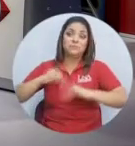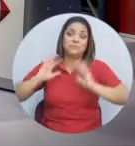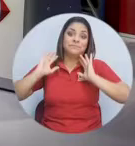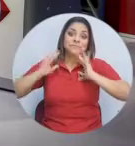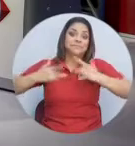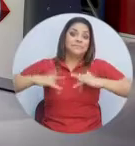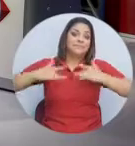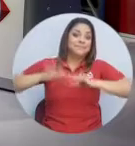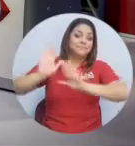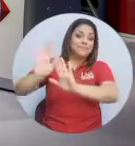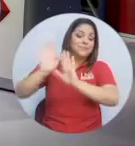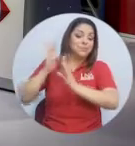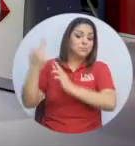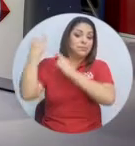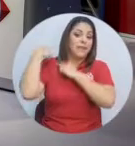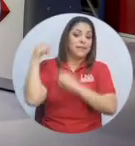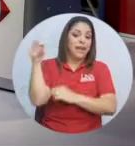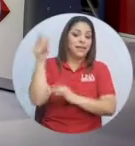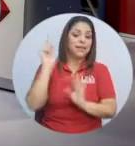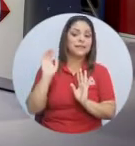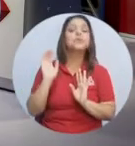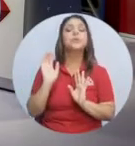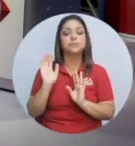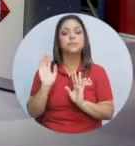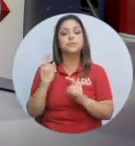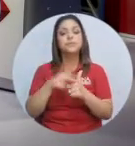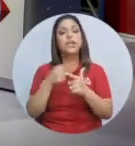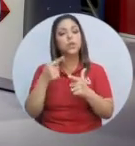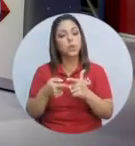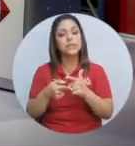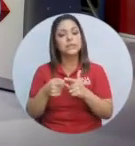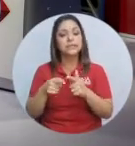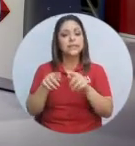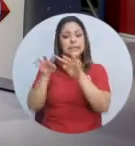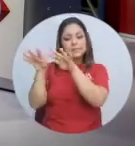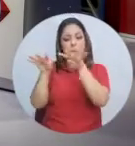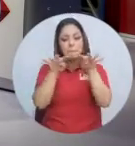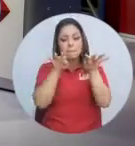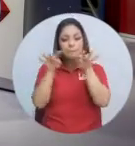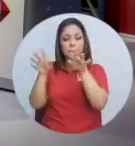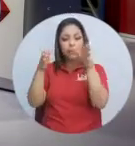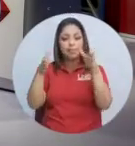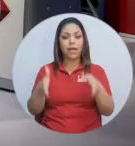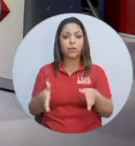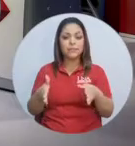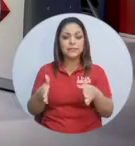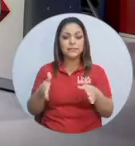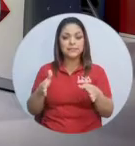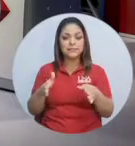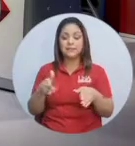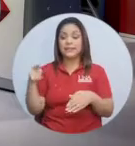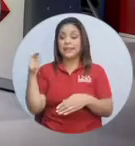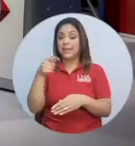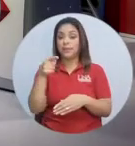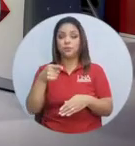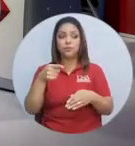para salir de esa situación de violencia. Entonces, el trabajo con los espectadores, Maribel, me parece que